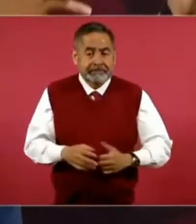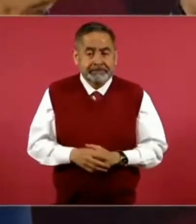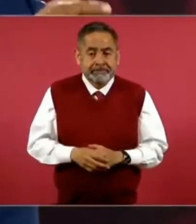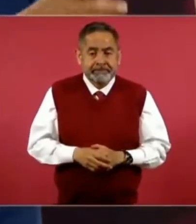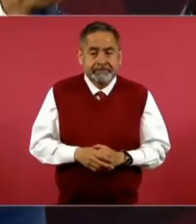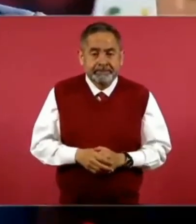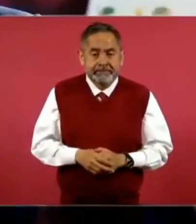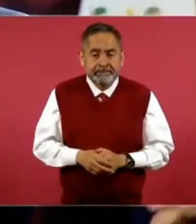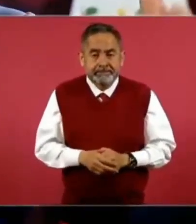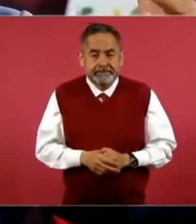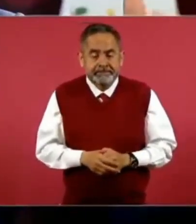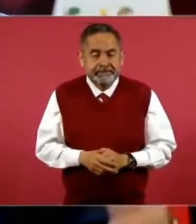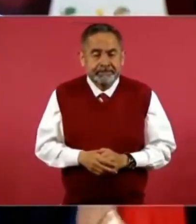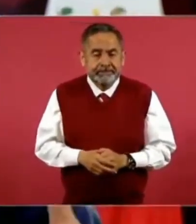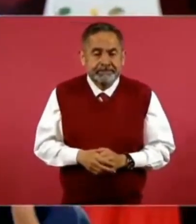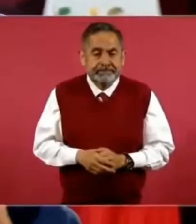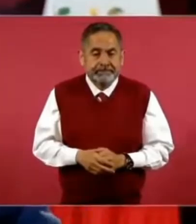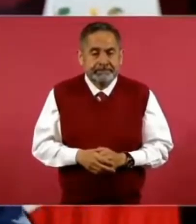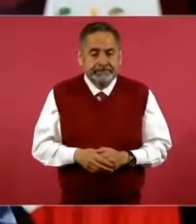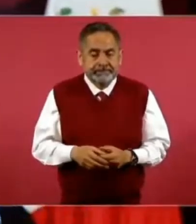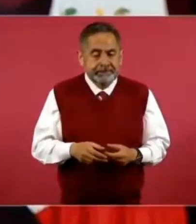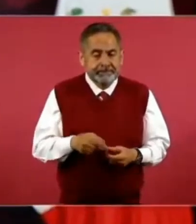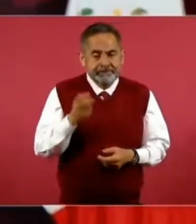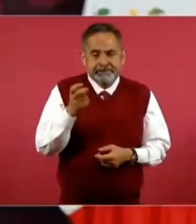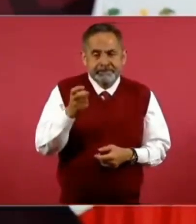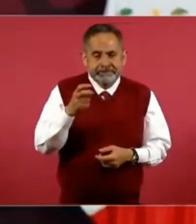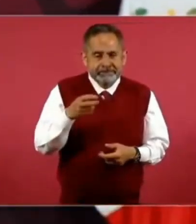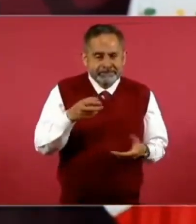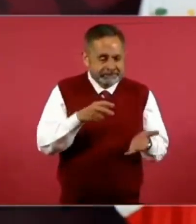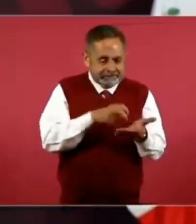lo que fue